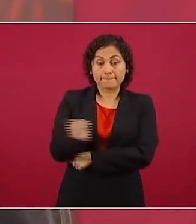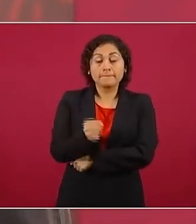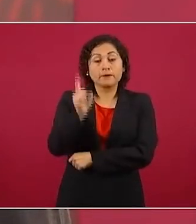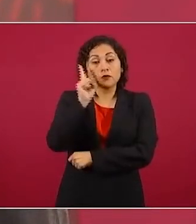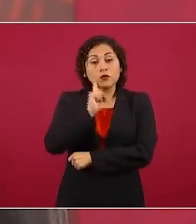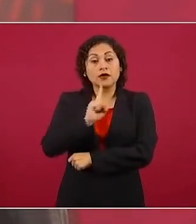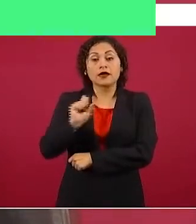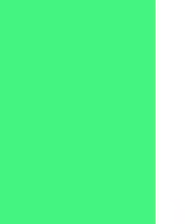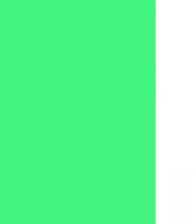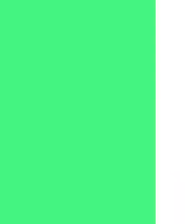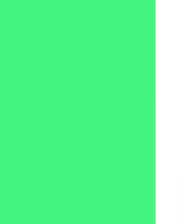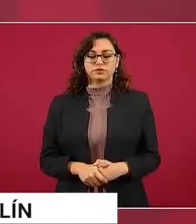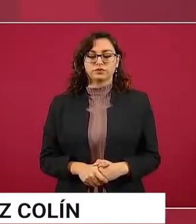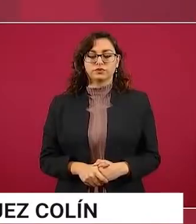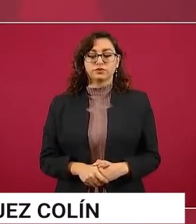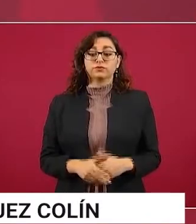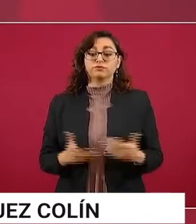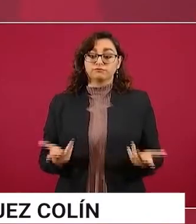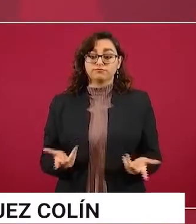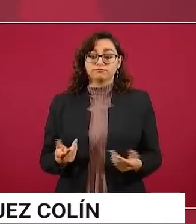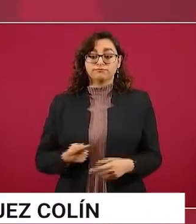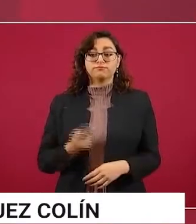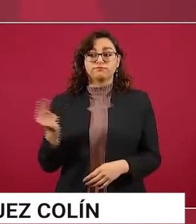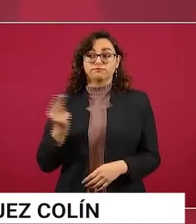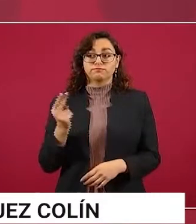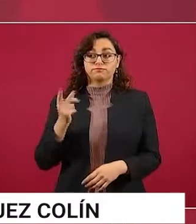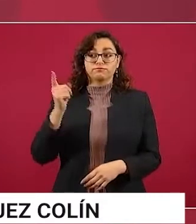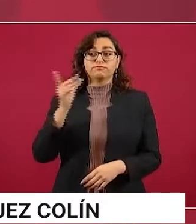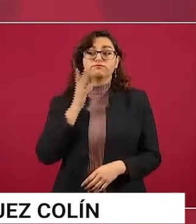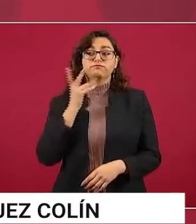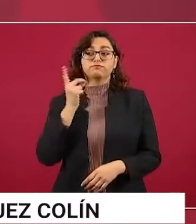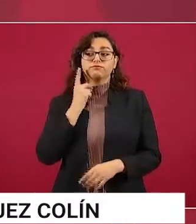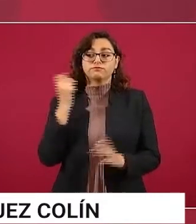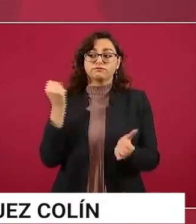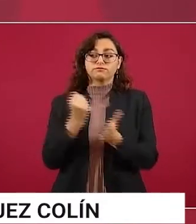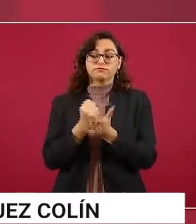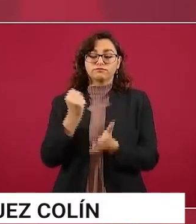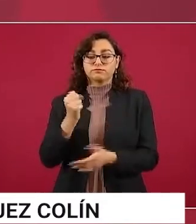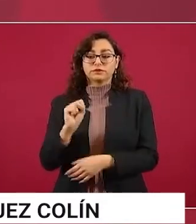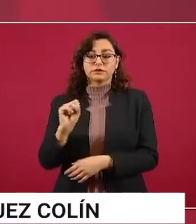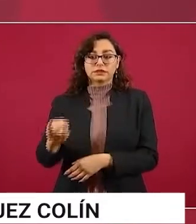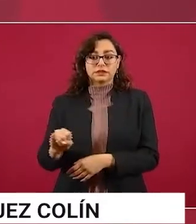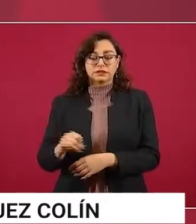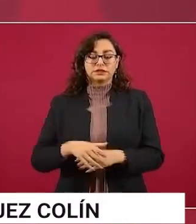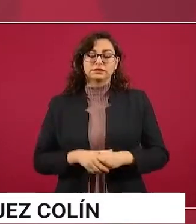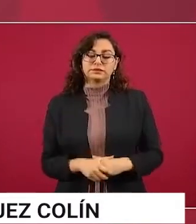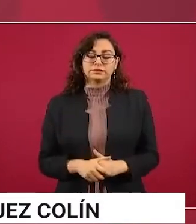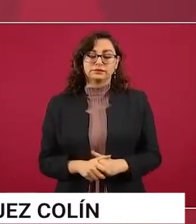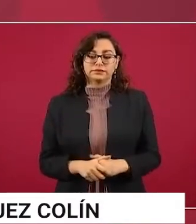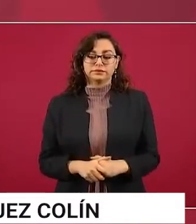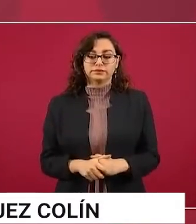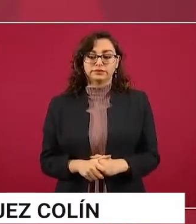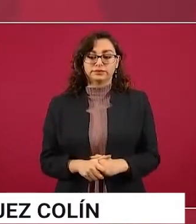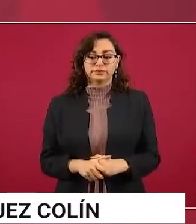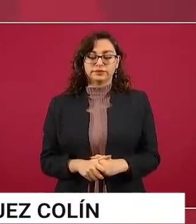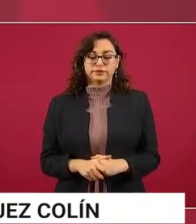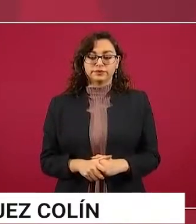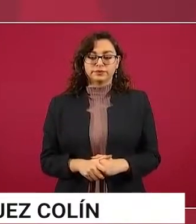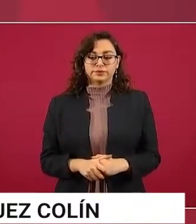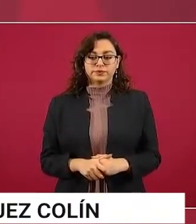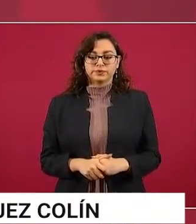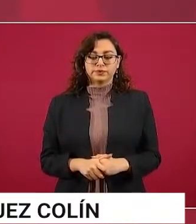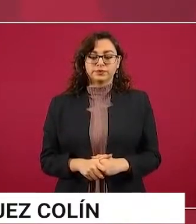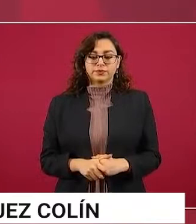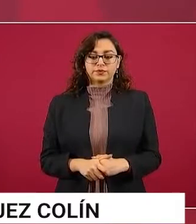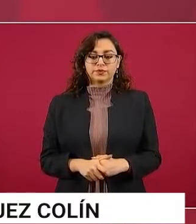Borja Gómez. Además de la propuesta para subgobernadora del Banco de México, López Obrador enviará también al Senado el